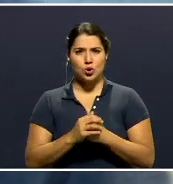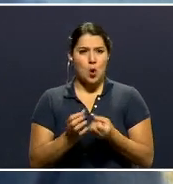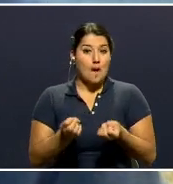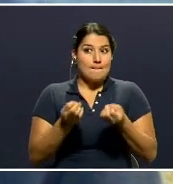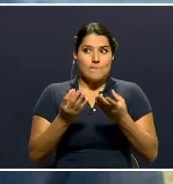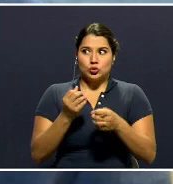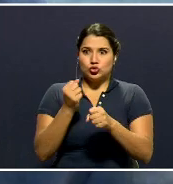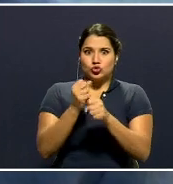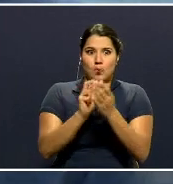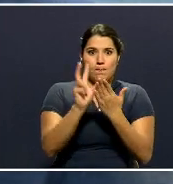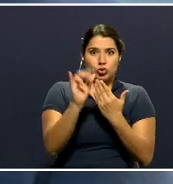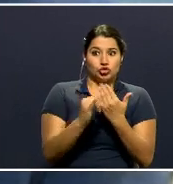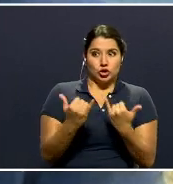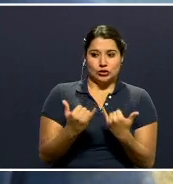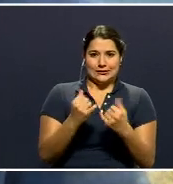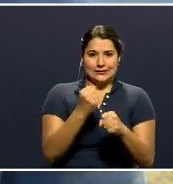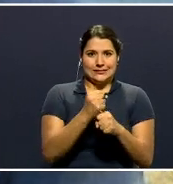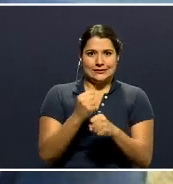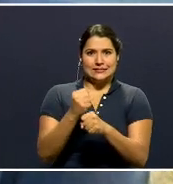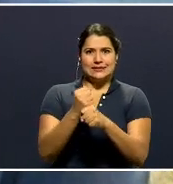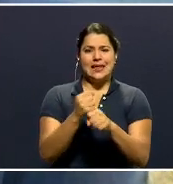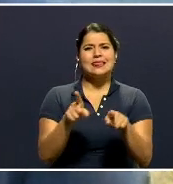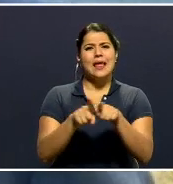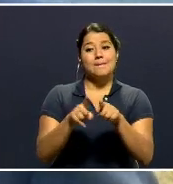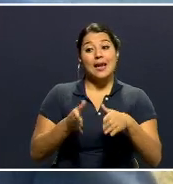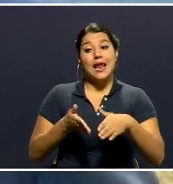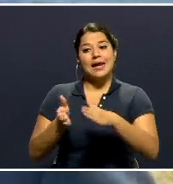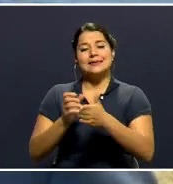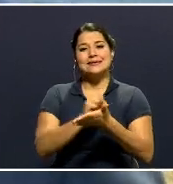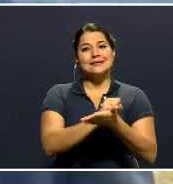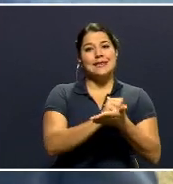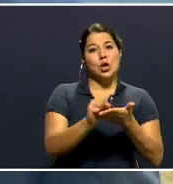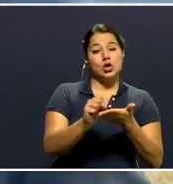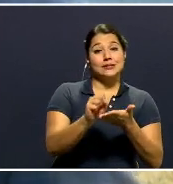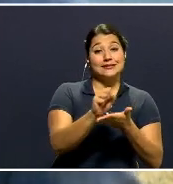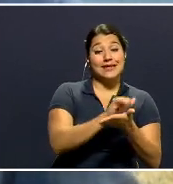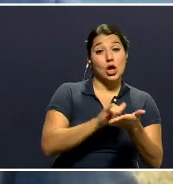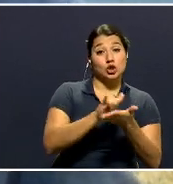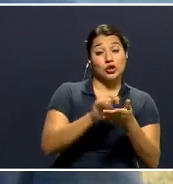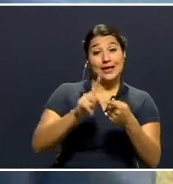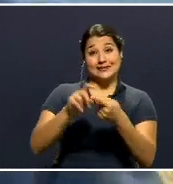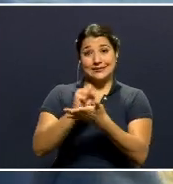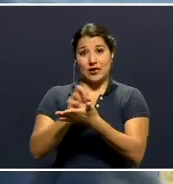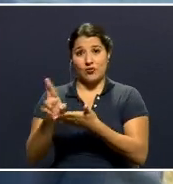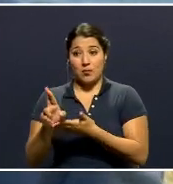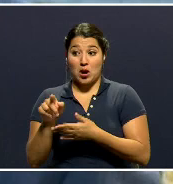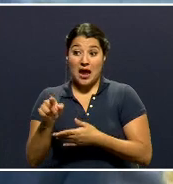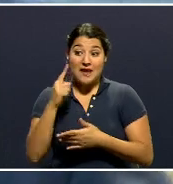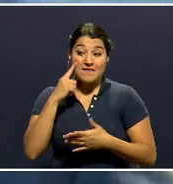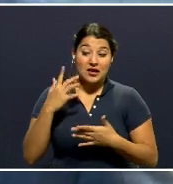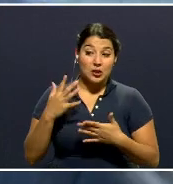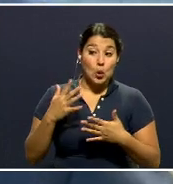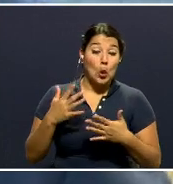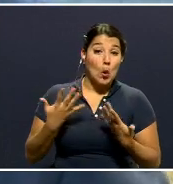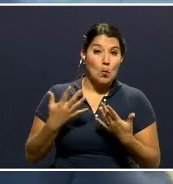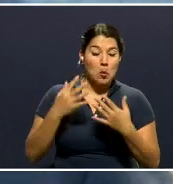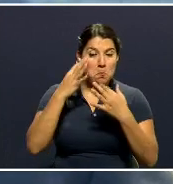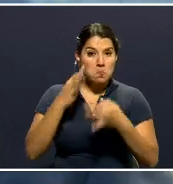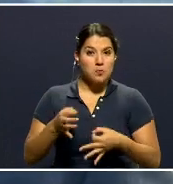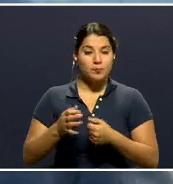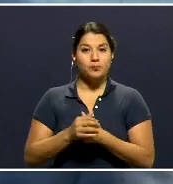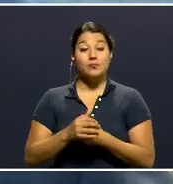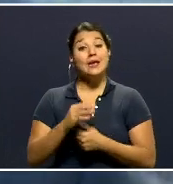cosas moviéndose, las OBIs en San José San Ramón, que ahí digamos habría que ver cuál va a ser el modelo de negocio para el proyecto San Ramón. Y lo que les